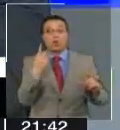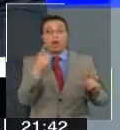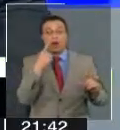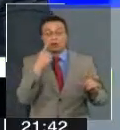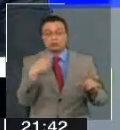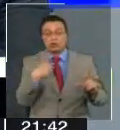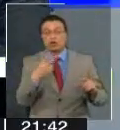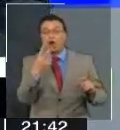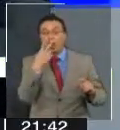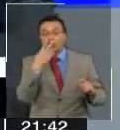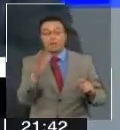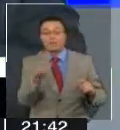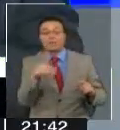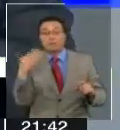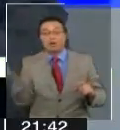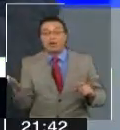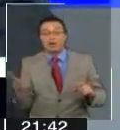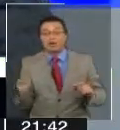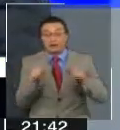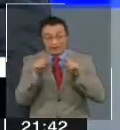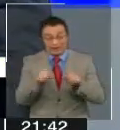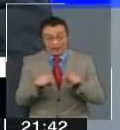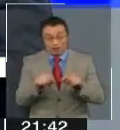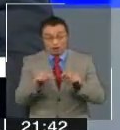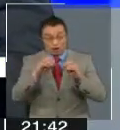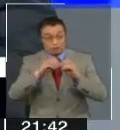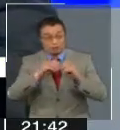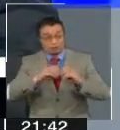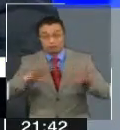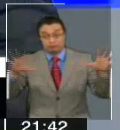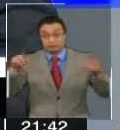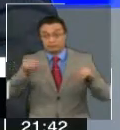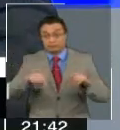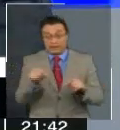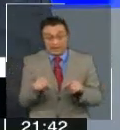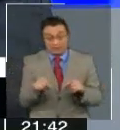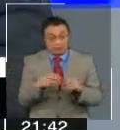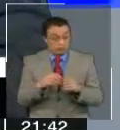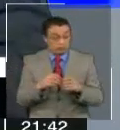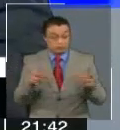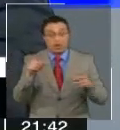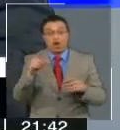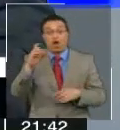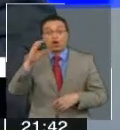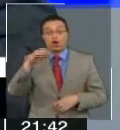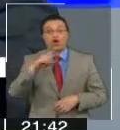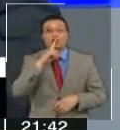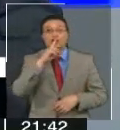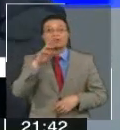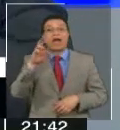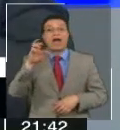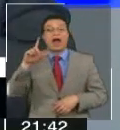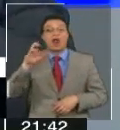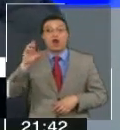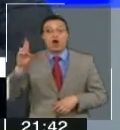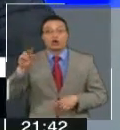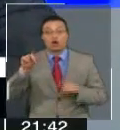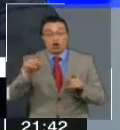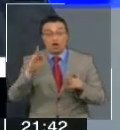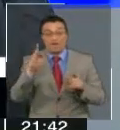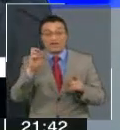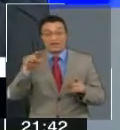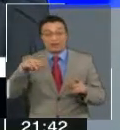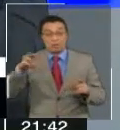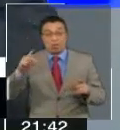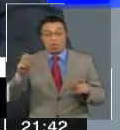lo conocí después. Cuando esto explota, ¿ya? Yeah. El Contralor me llama a mí y... ¿El Contralor Bermúdez?